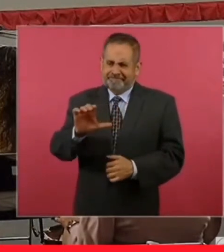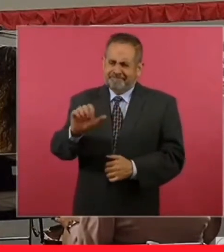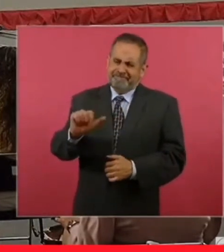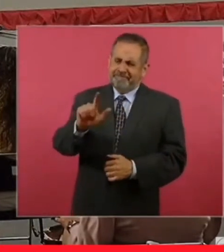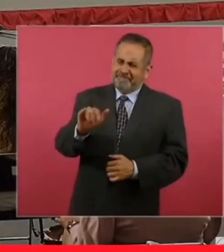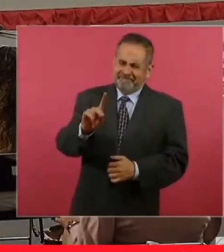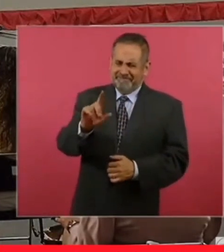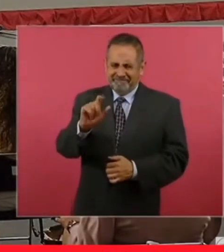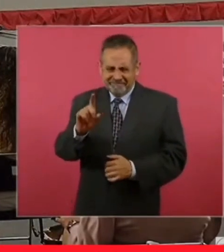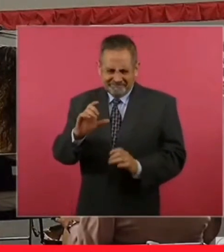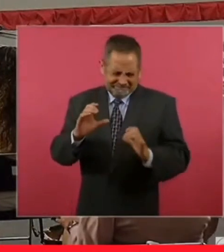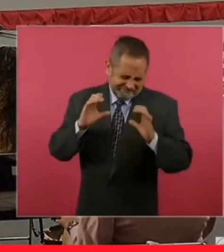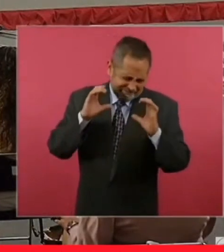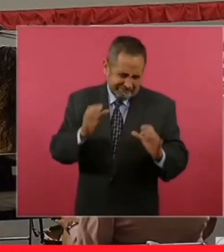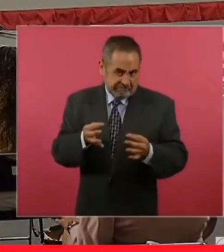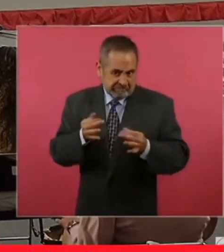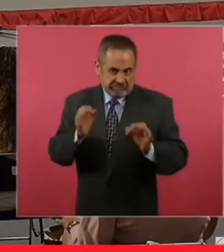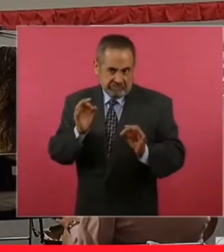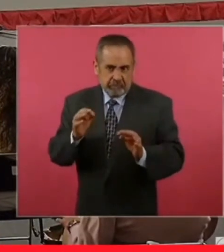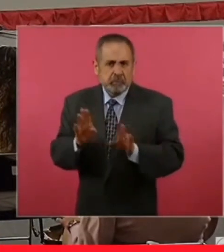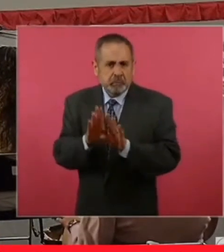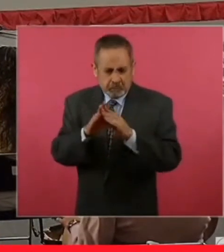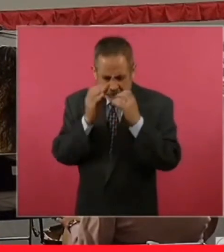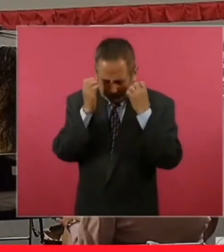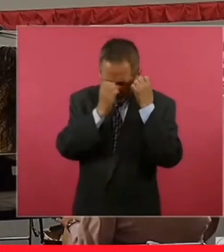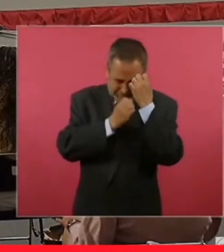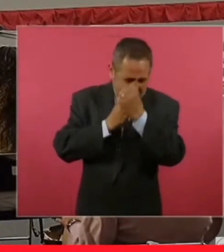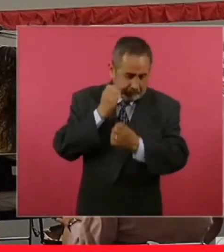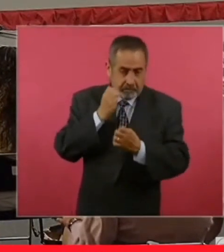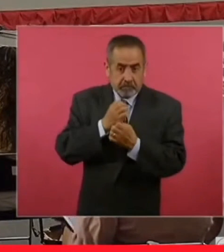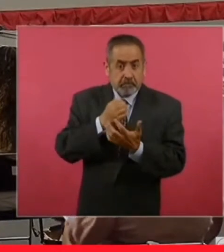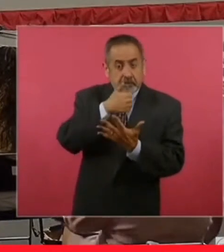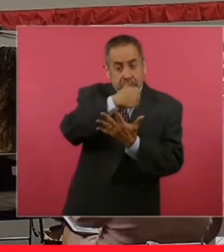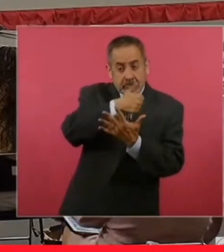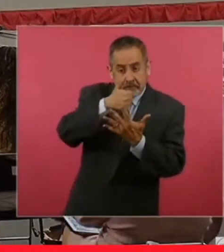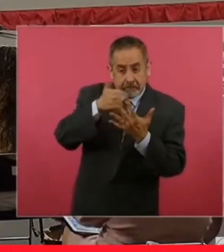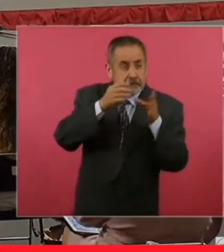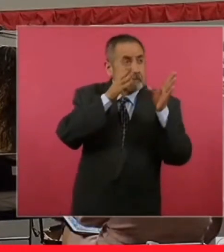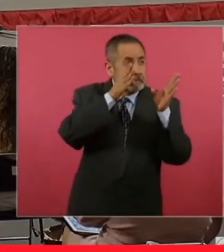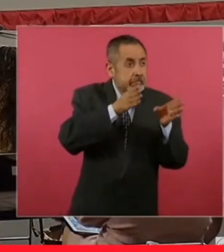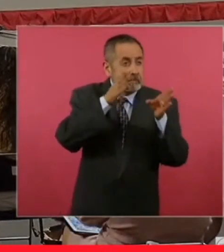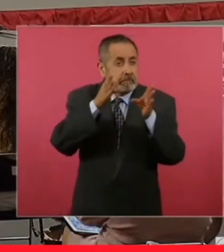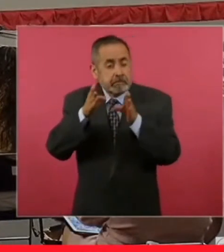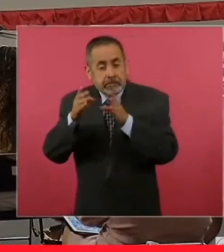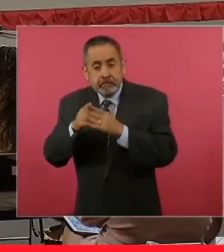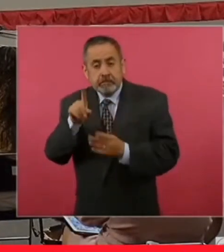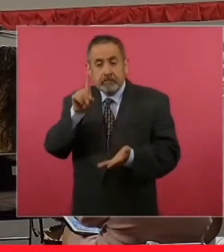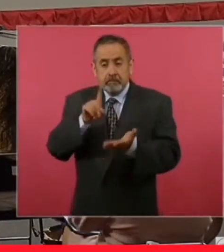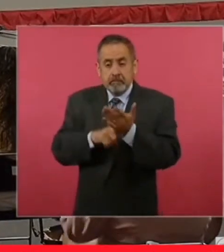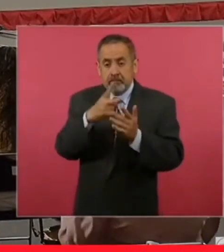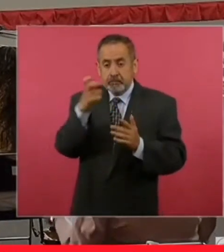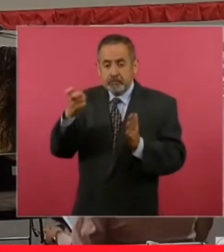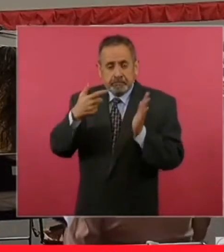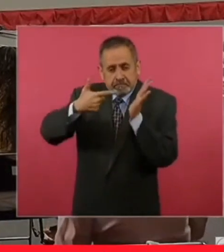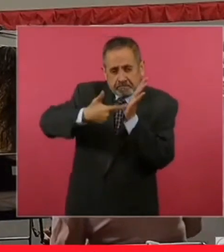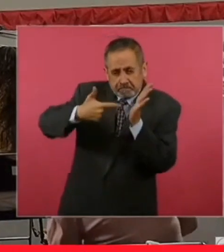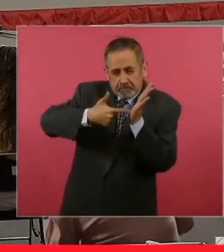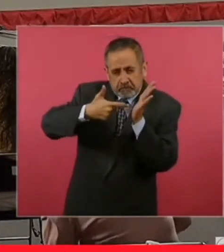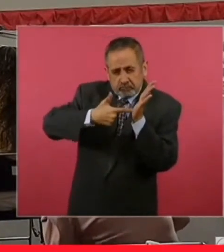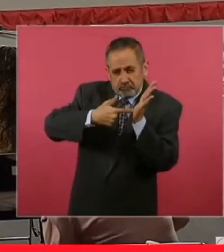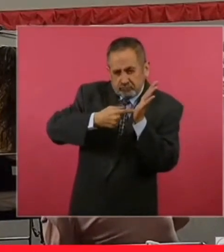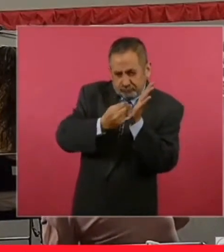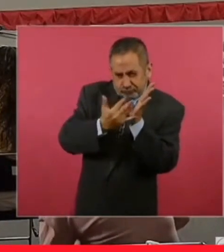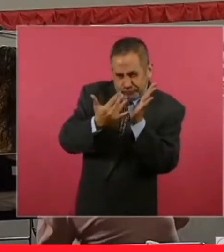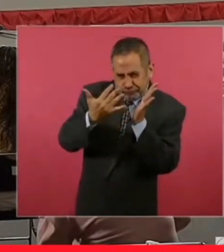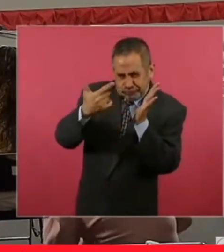en estos procesos. De ahí que cada uno de estos claros tiene del orden de 1,200 soldaduras. Y cada una